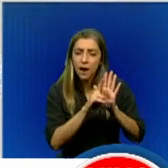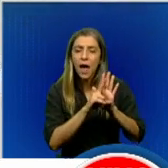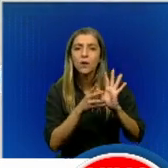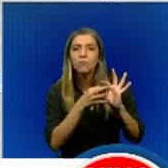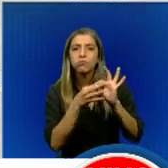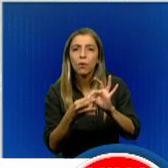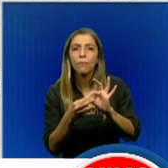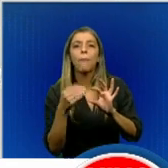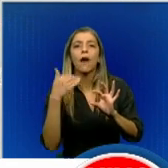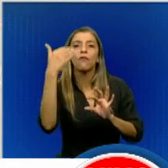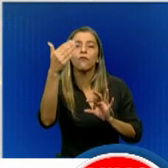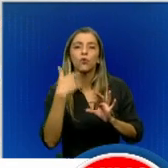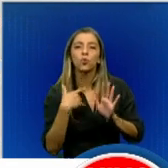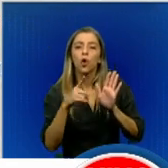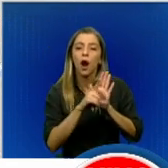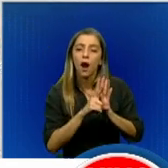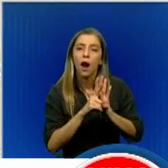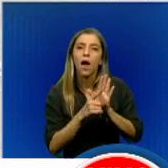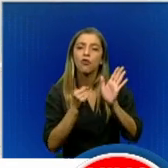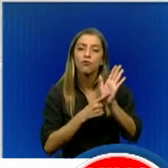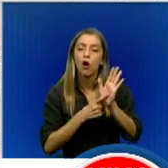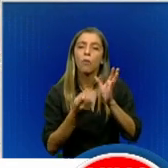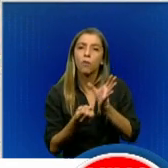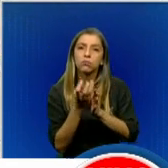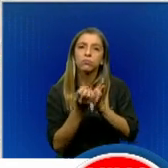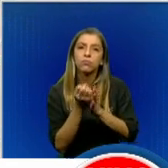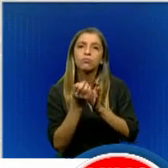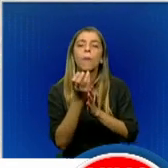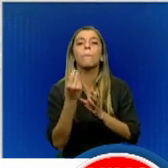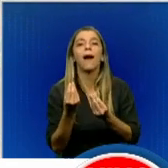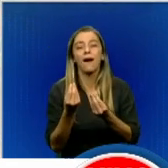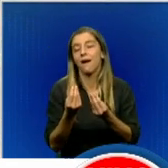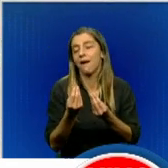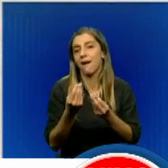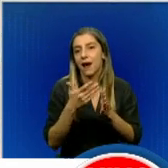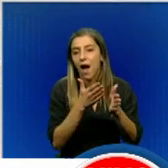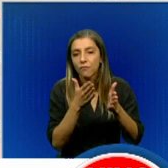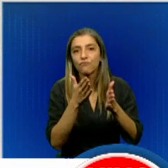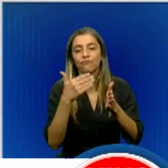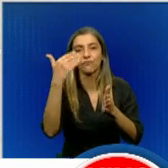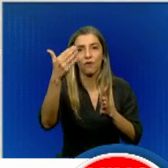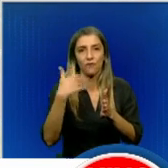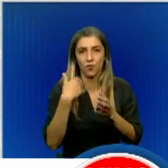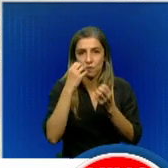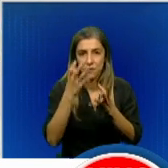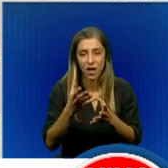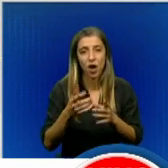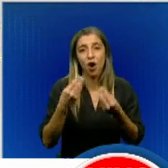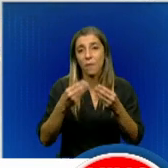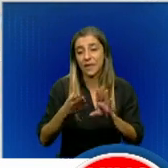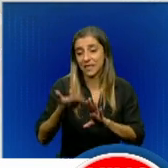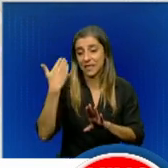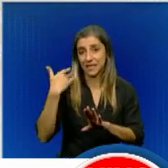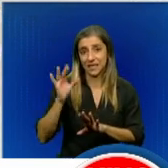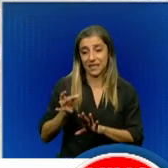que en este congreso empezamos a recorrer a partir de diciembre de 2019 es un camino que